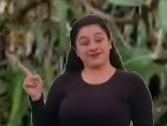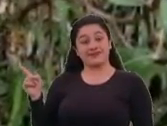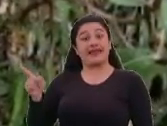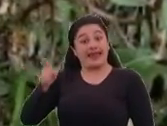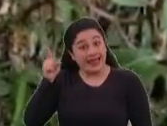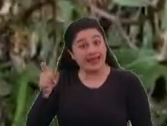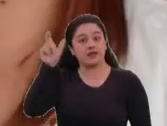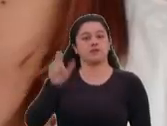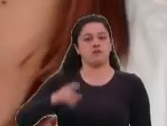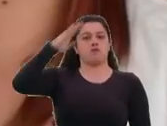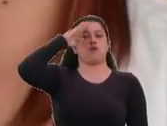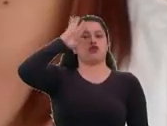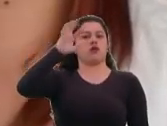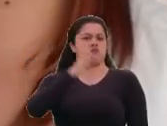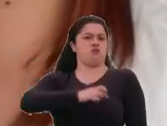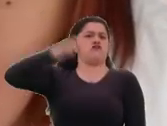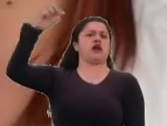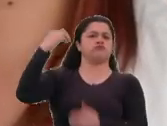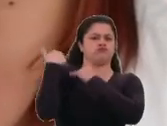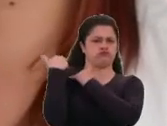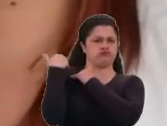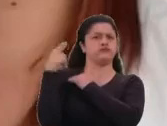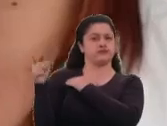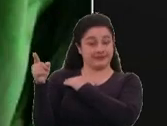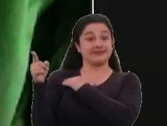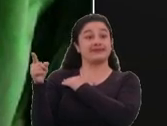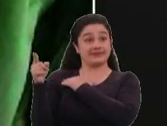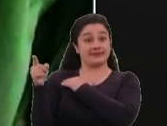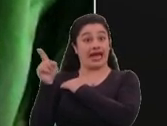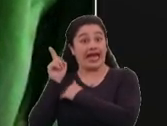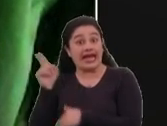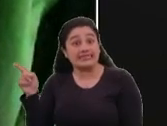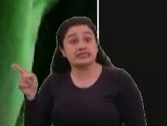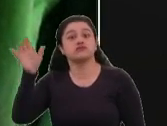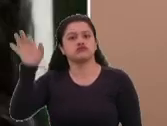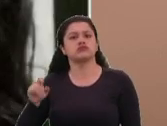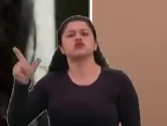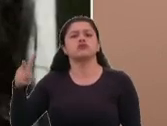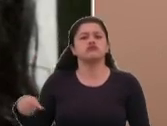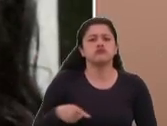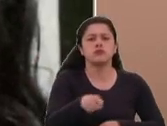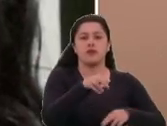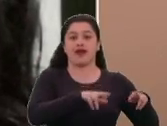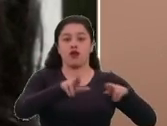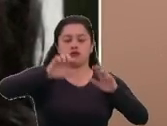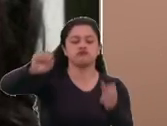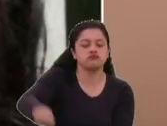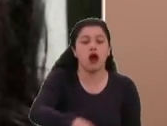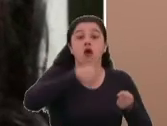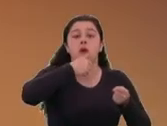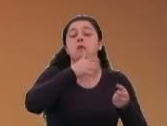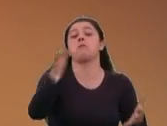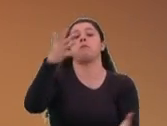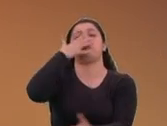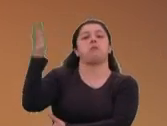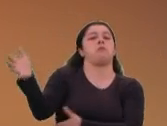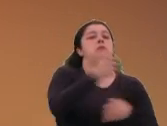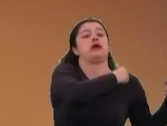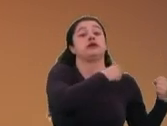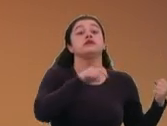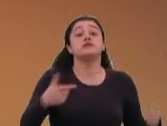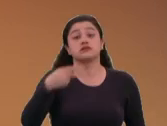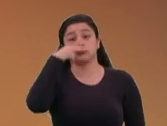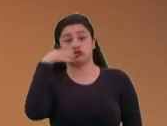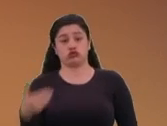Tapia. Quiero pedirles que me lo cuiden mucho y que me lo devuelvan. Hoy se completan